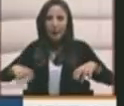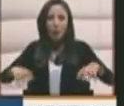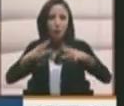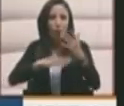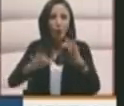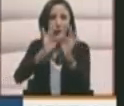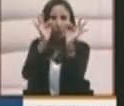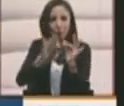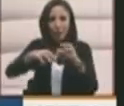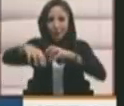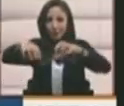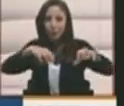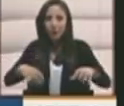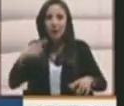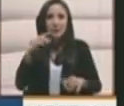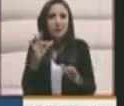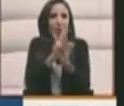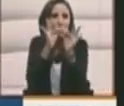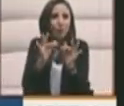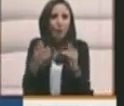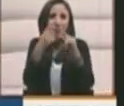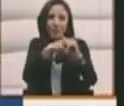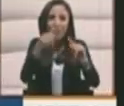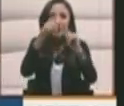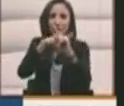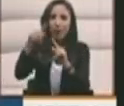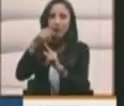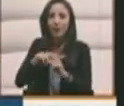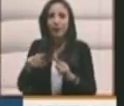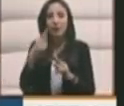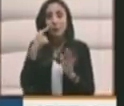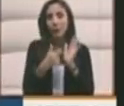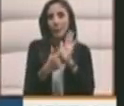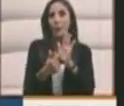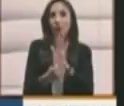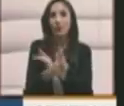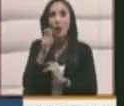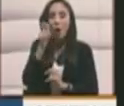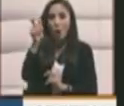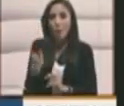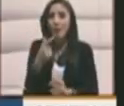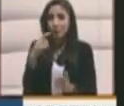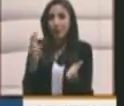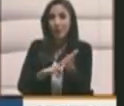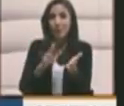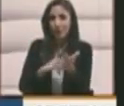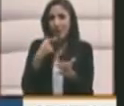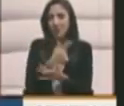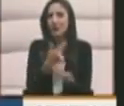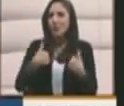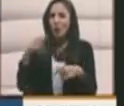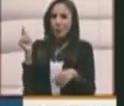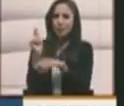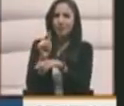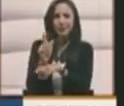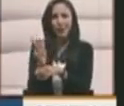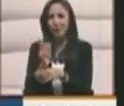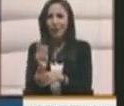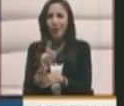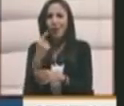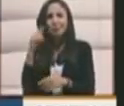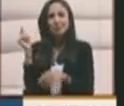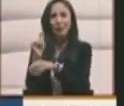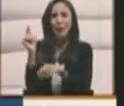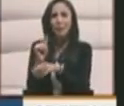distintas formas de entrada. Por eso este señor dice la verdad, y yo no lo voy a criticar porque no me